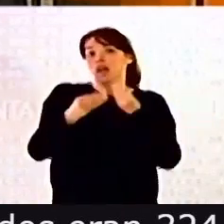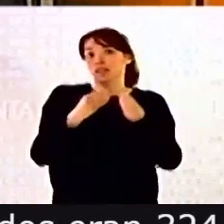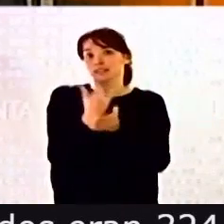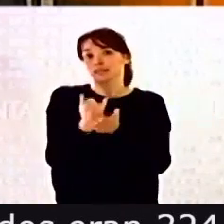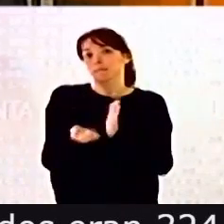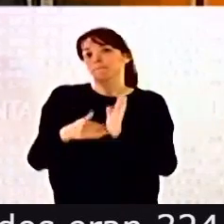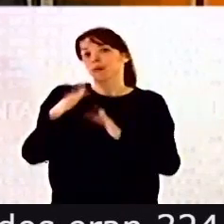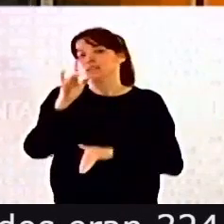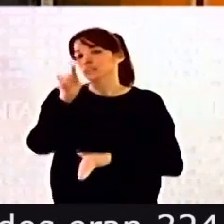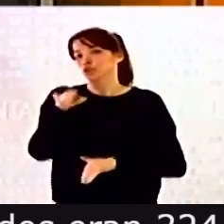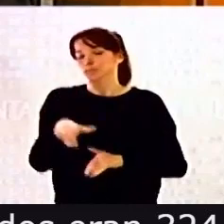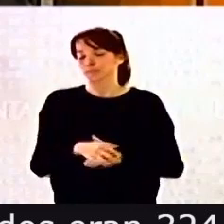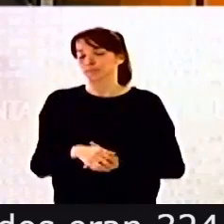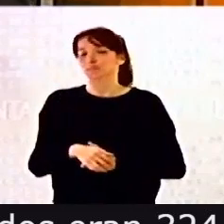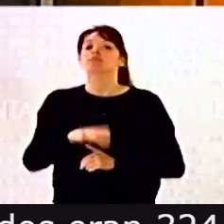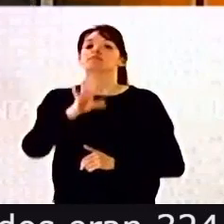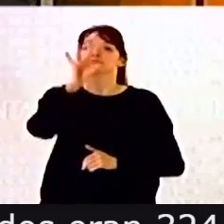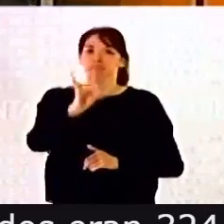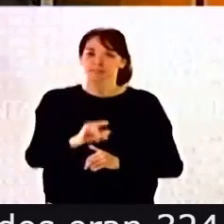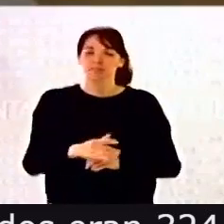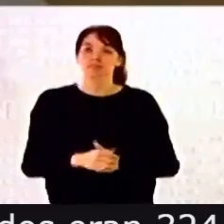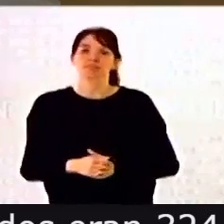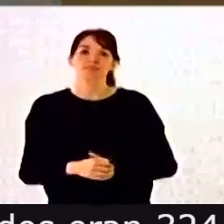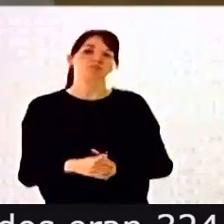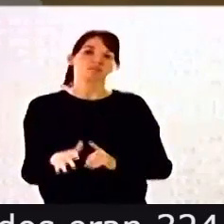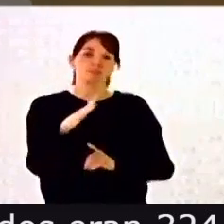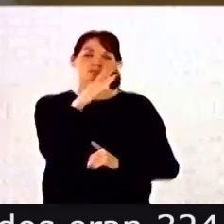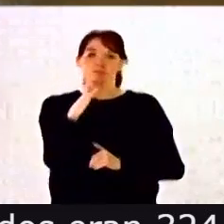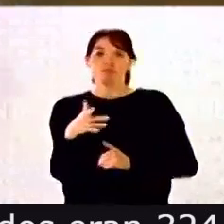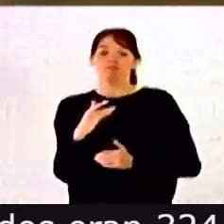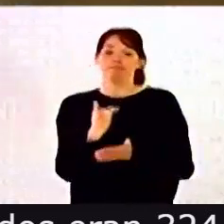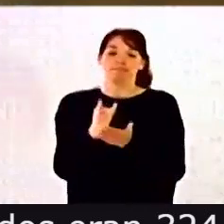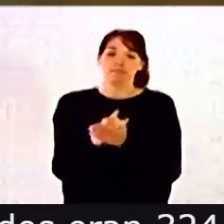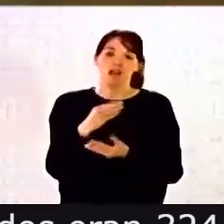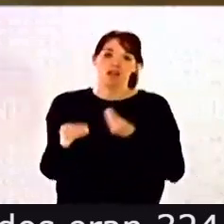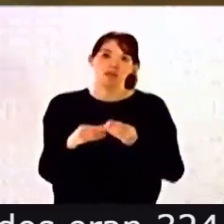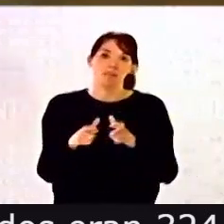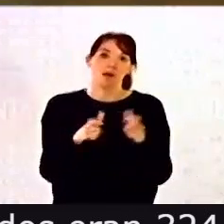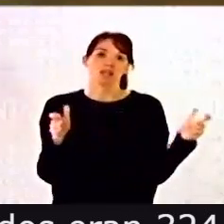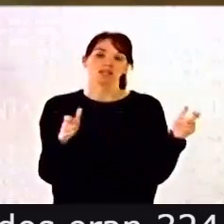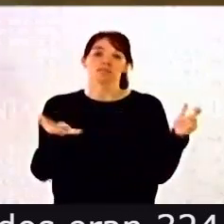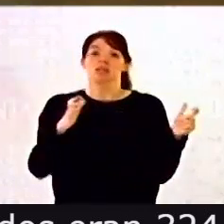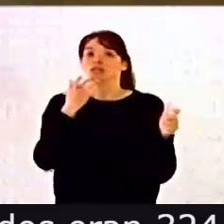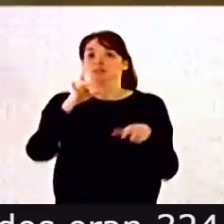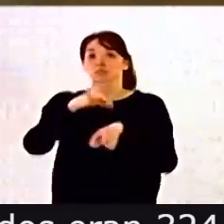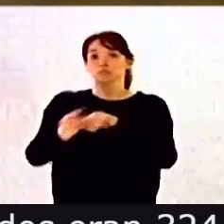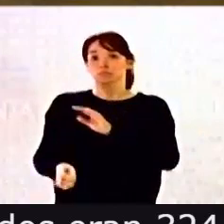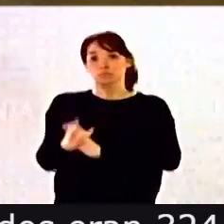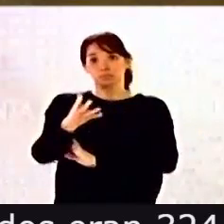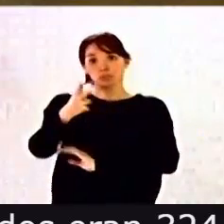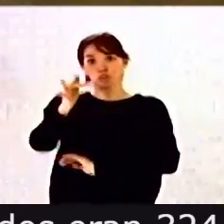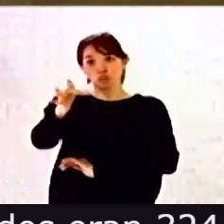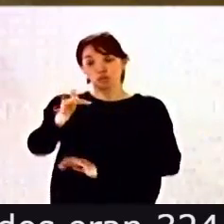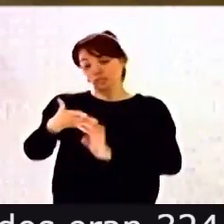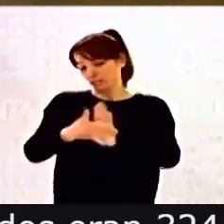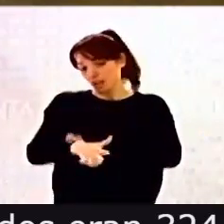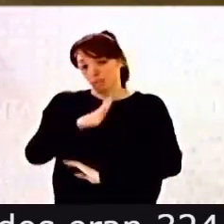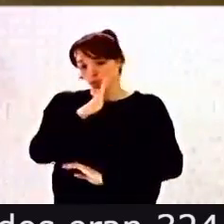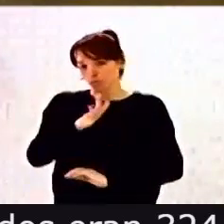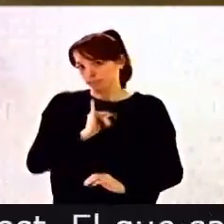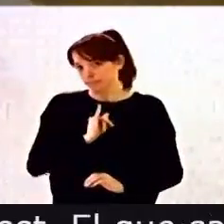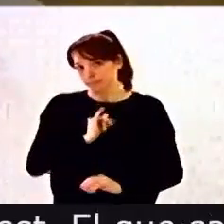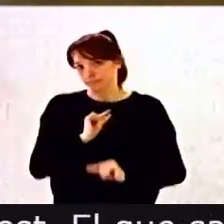test. Sí, esa es una de las razones que se están realizando más test, pero el que sale positivo es porque es positivo. Quiero decir,